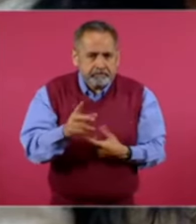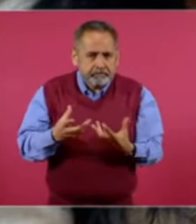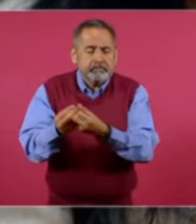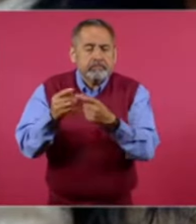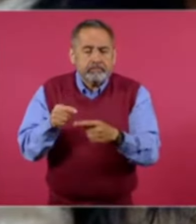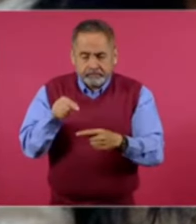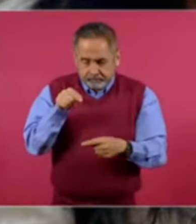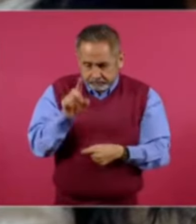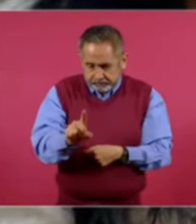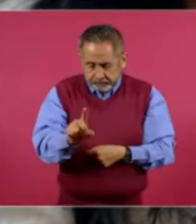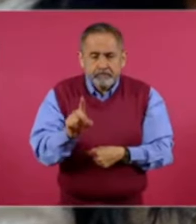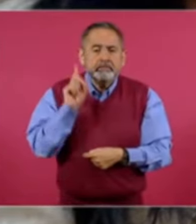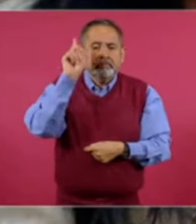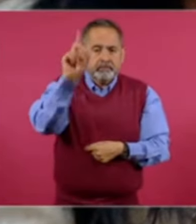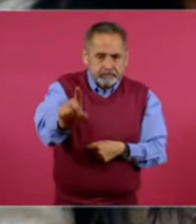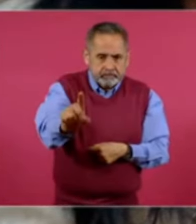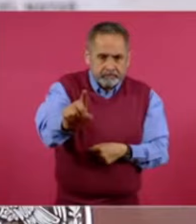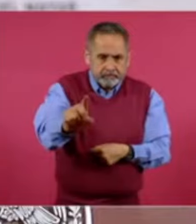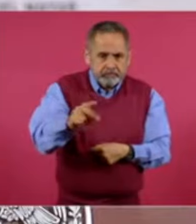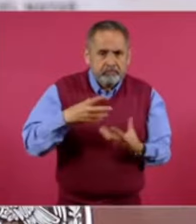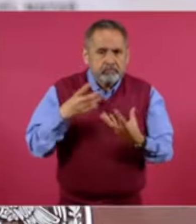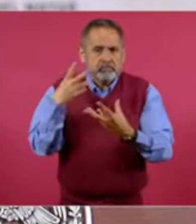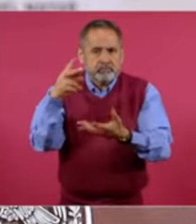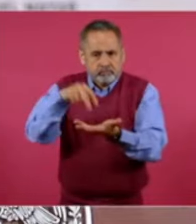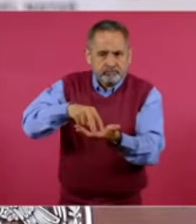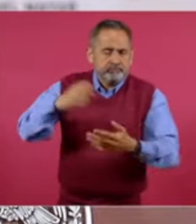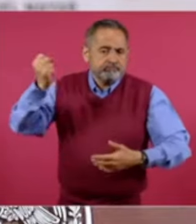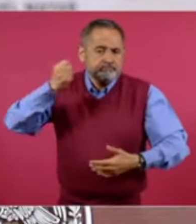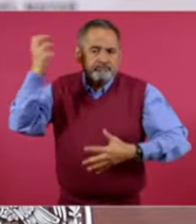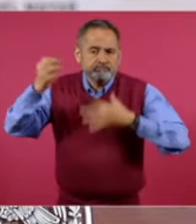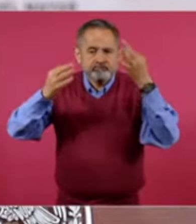De este en 8, que voy a dar mi informe,